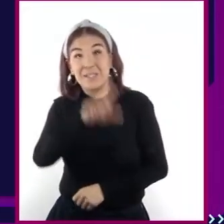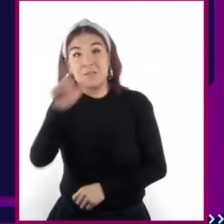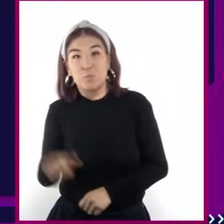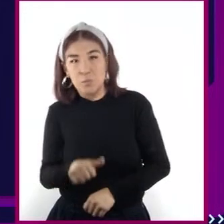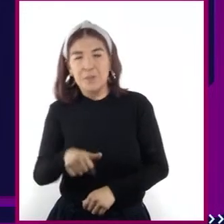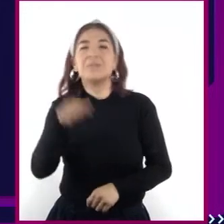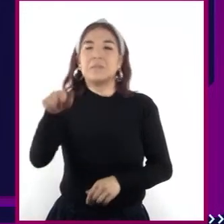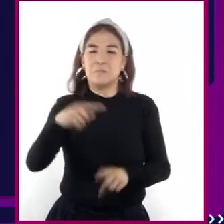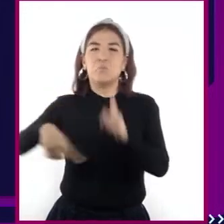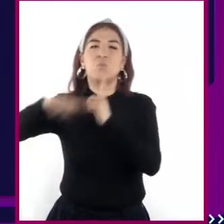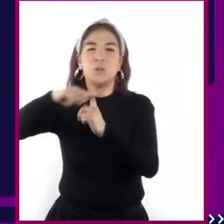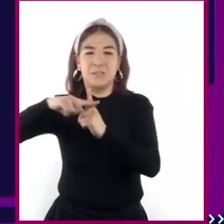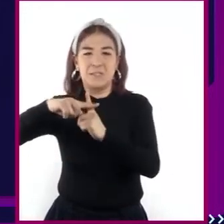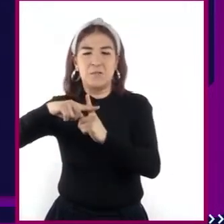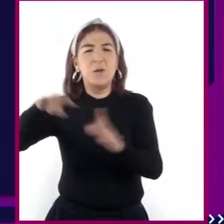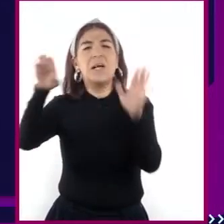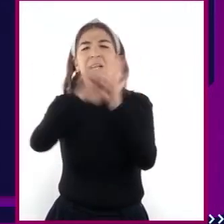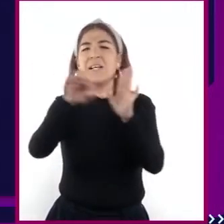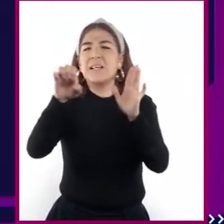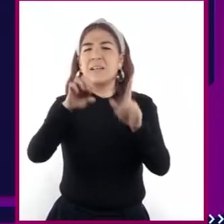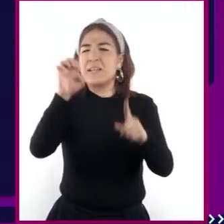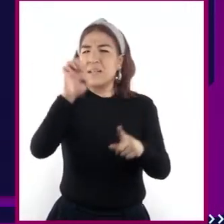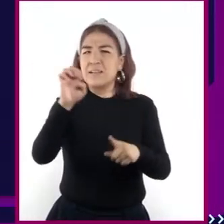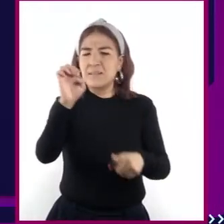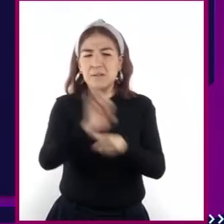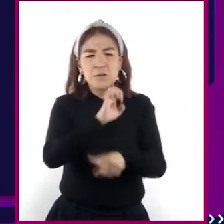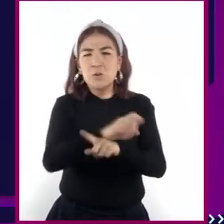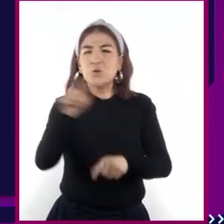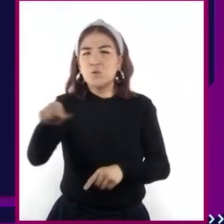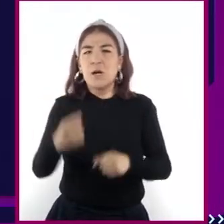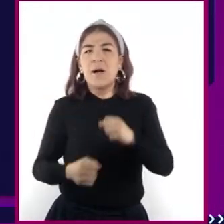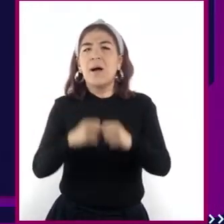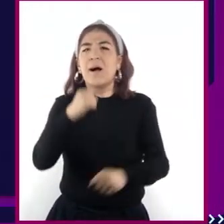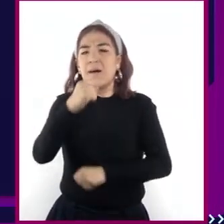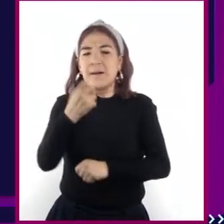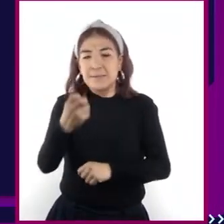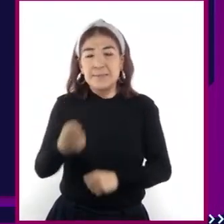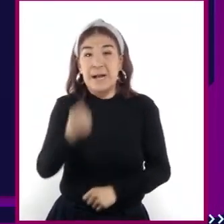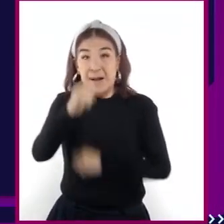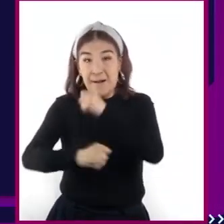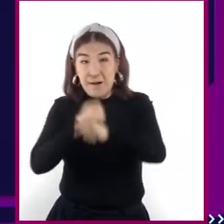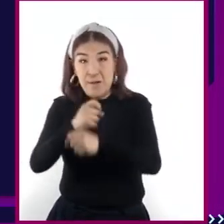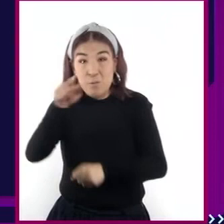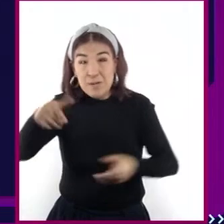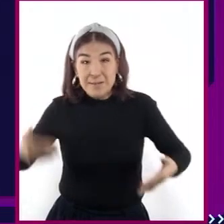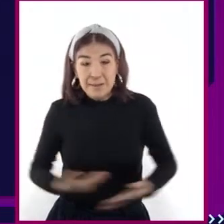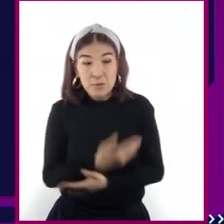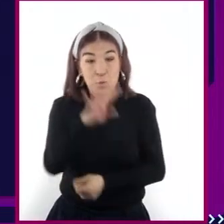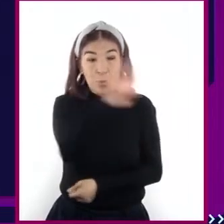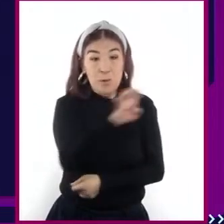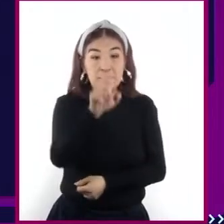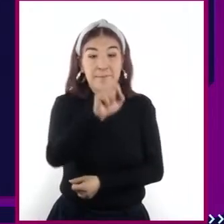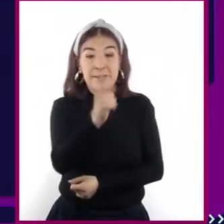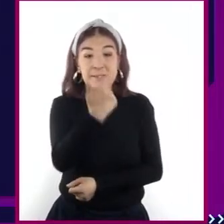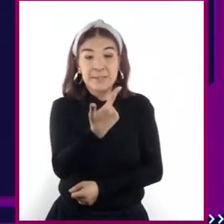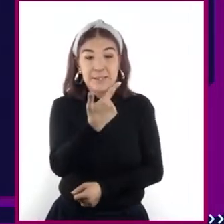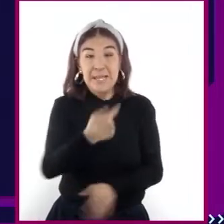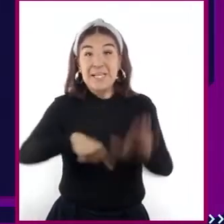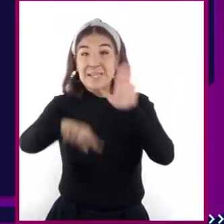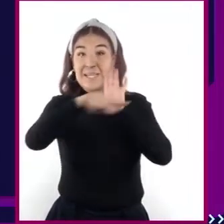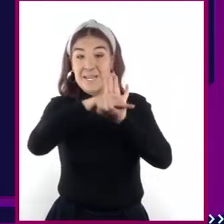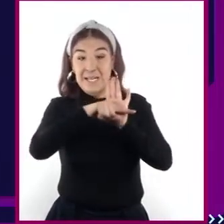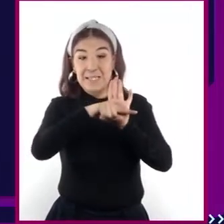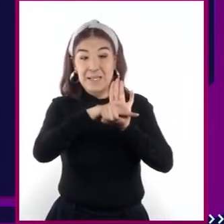positivos. Entonces, maestro, el año de nacimiento de Platón se puede expresar como 427